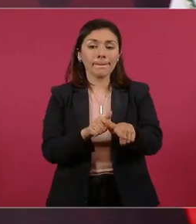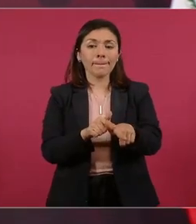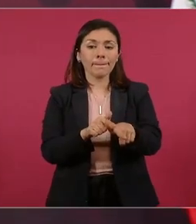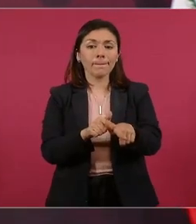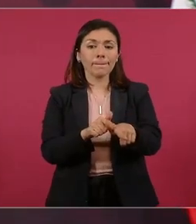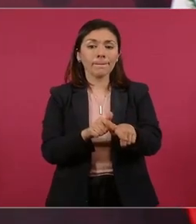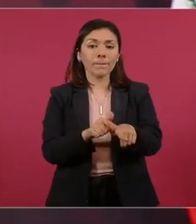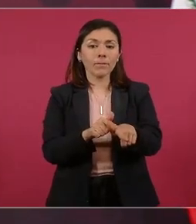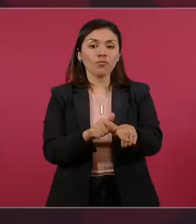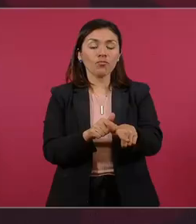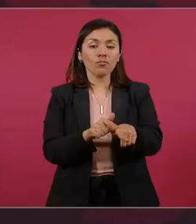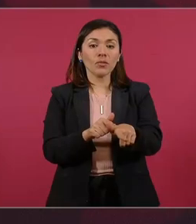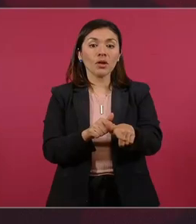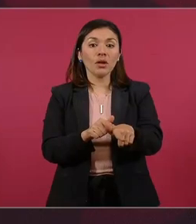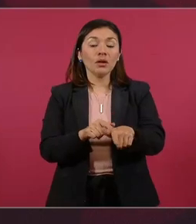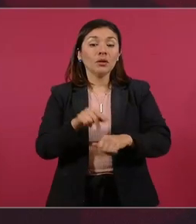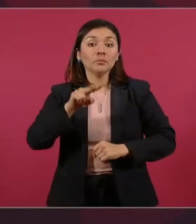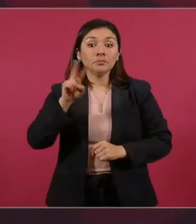no